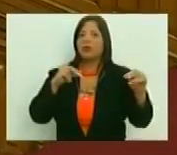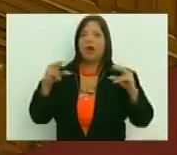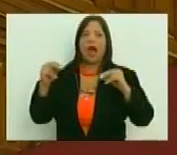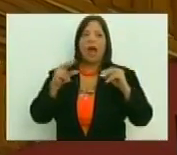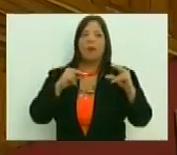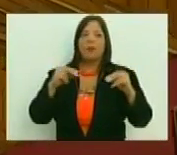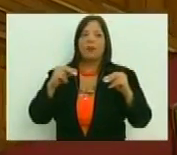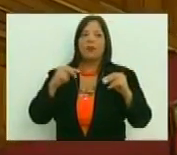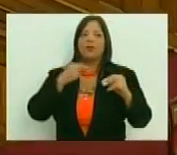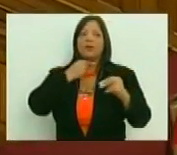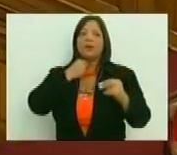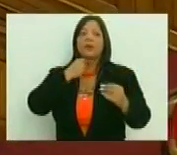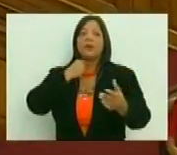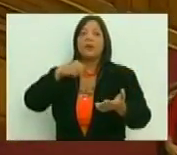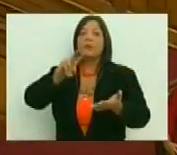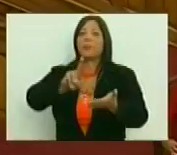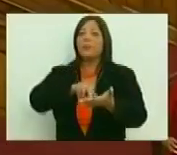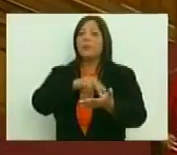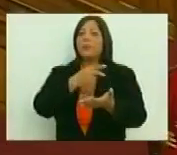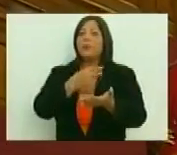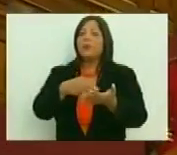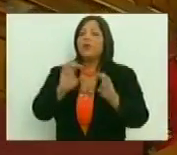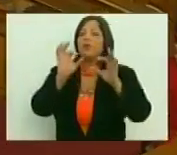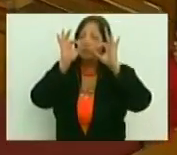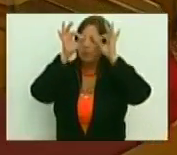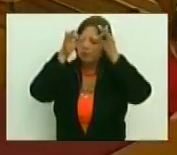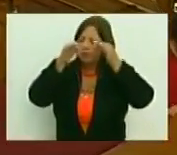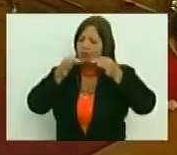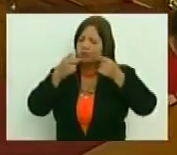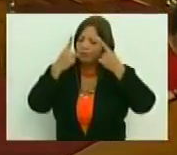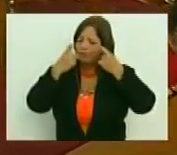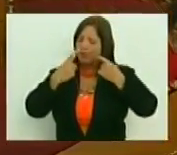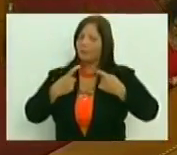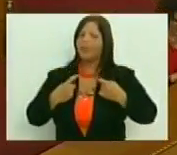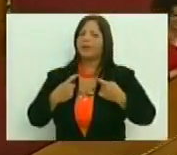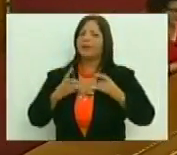no se hace un mínimo de autocrítica, ¿verdad?